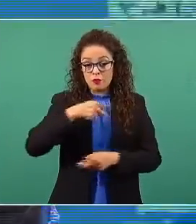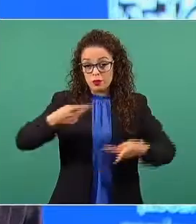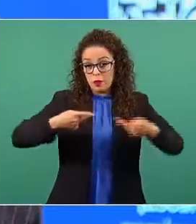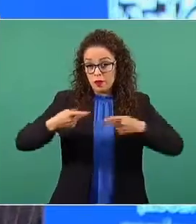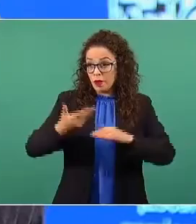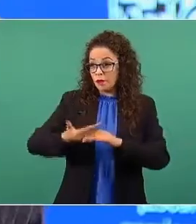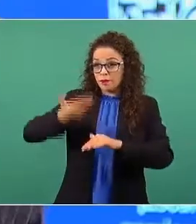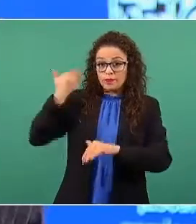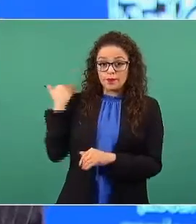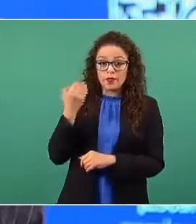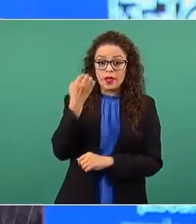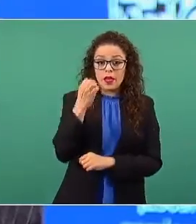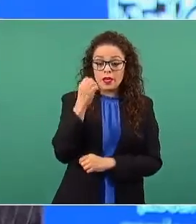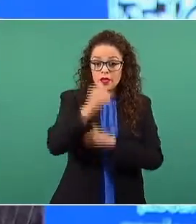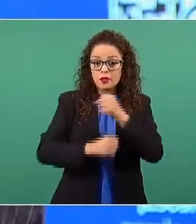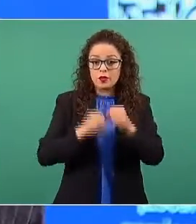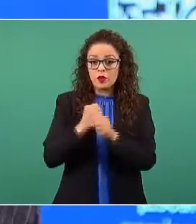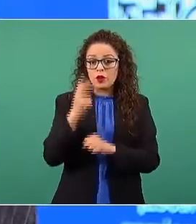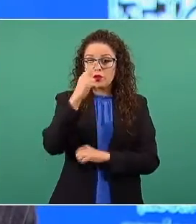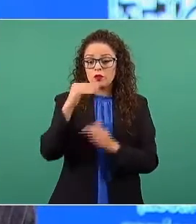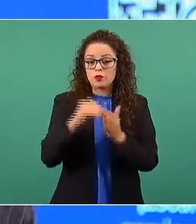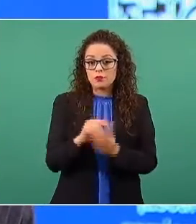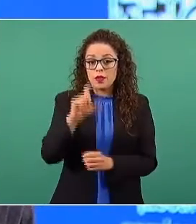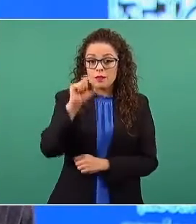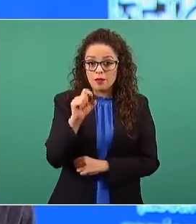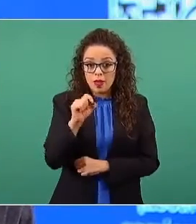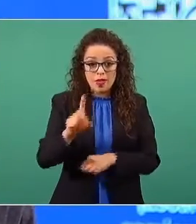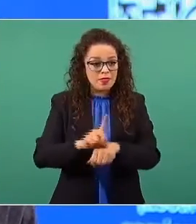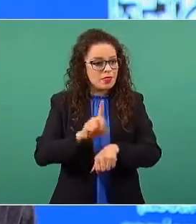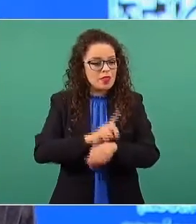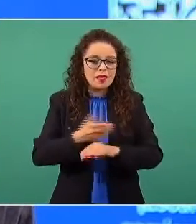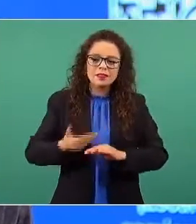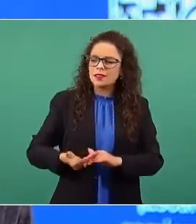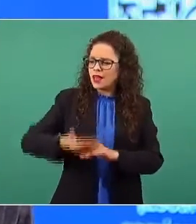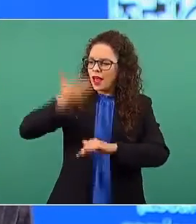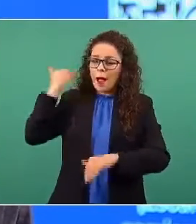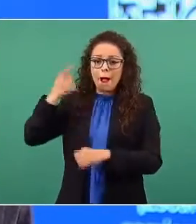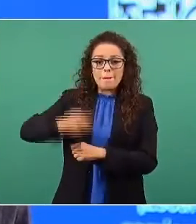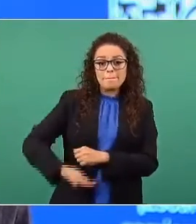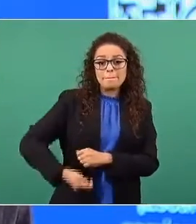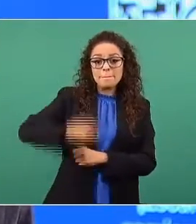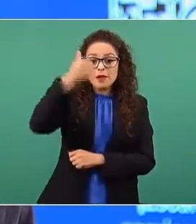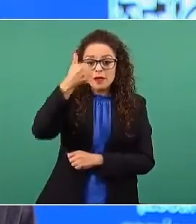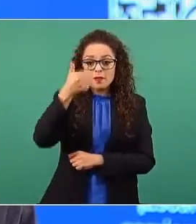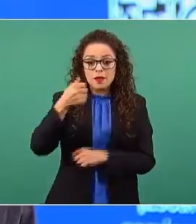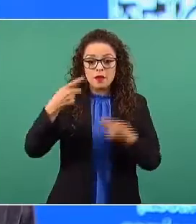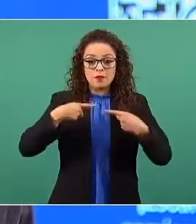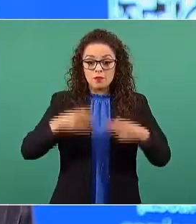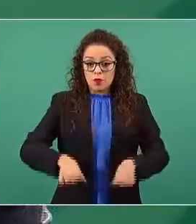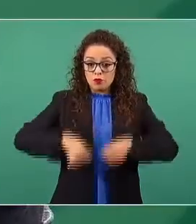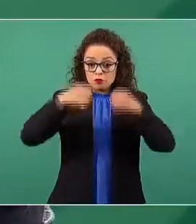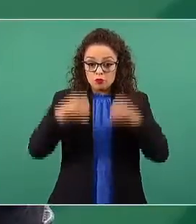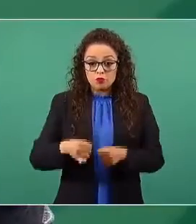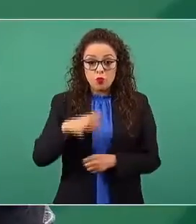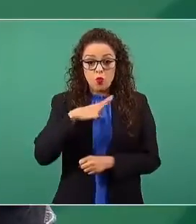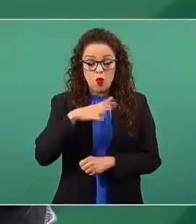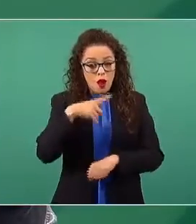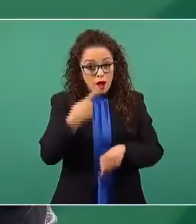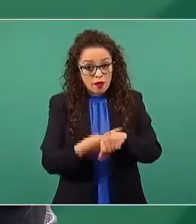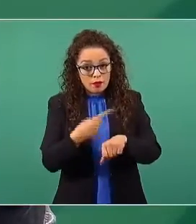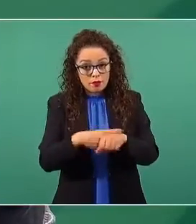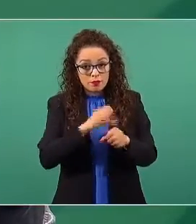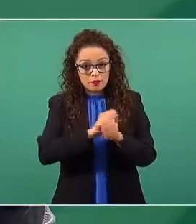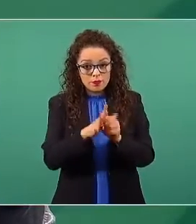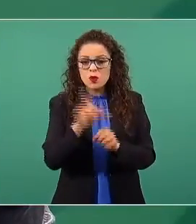2020, lo pusimos en práctica desde antes de que apareciera el primer el primer caso confirmado, situación que ocurrió